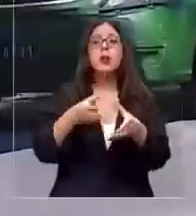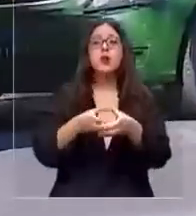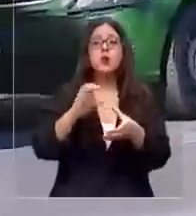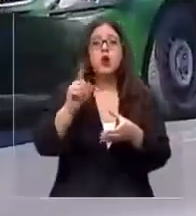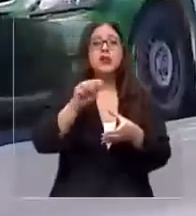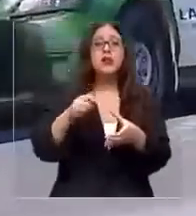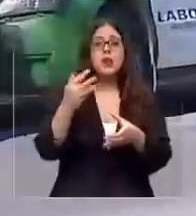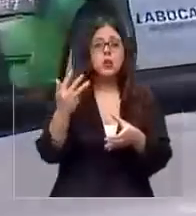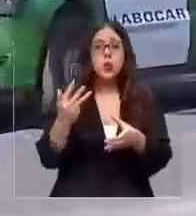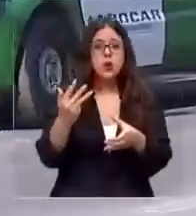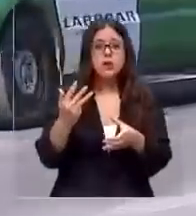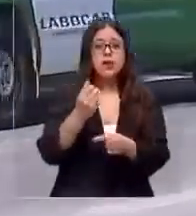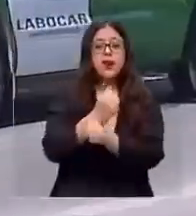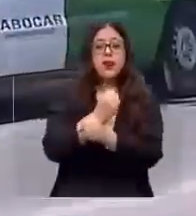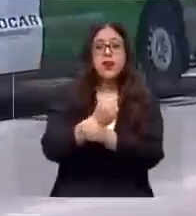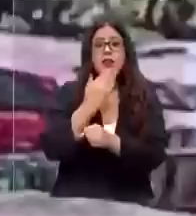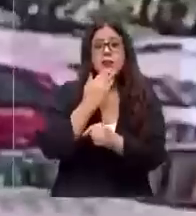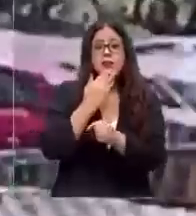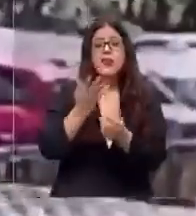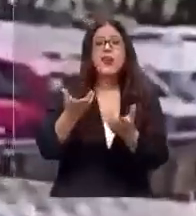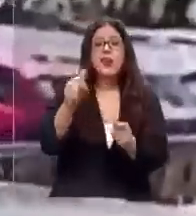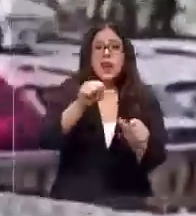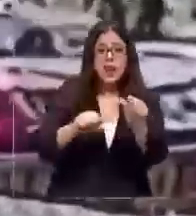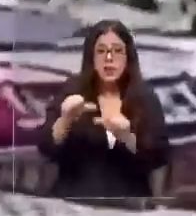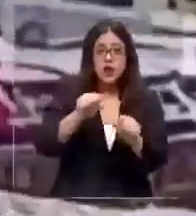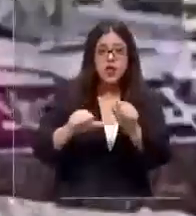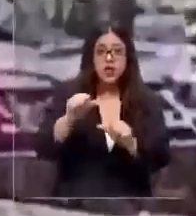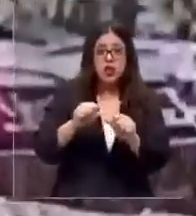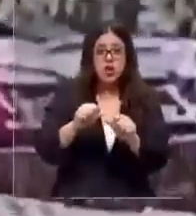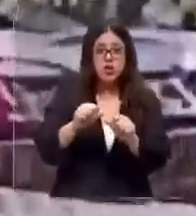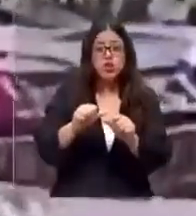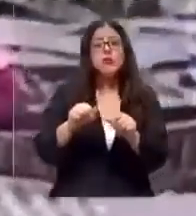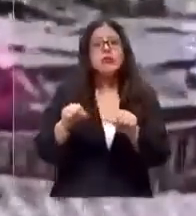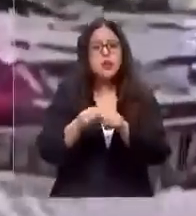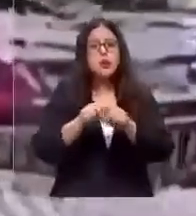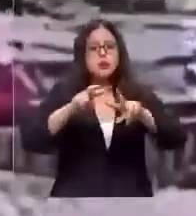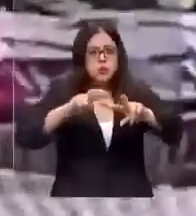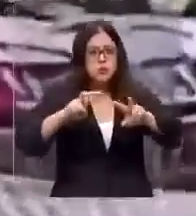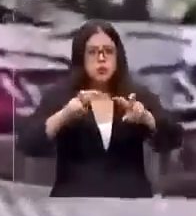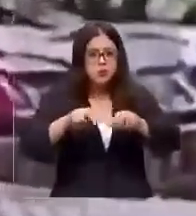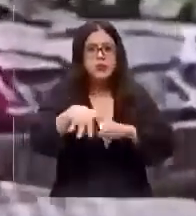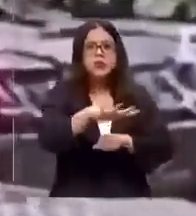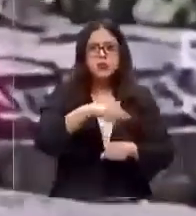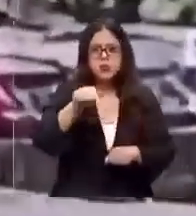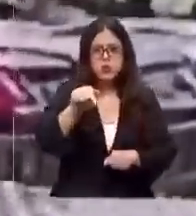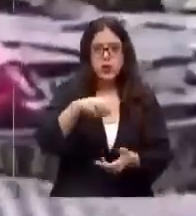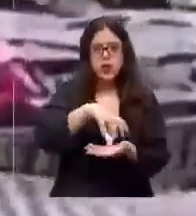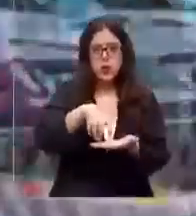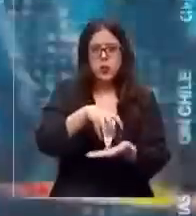el Laboratorio de Criminalística de Carabineros siguen investigando este hecho ocurrido en Chicureo.